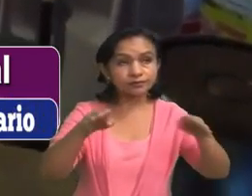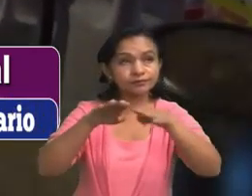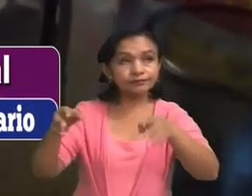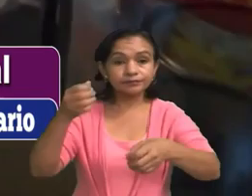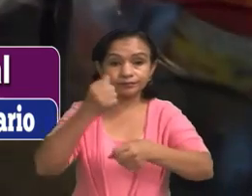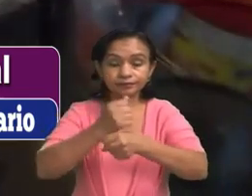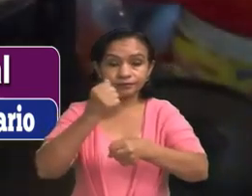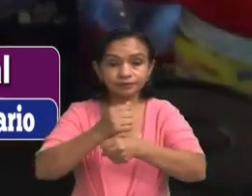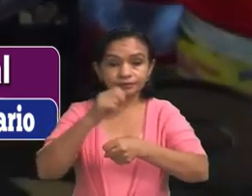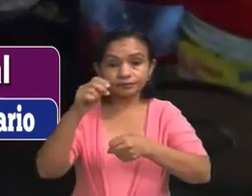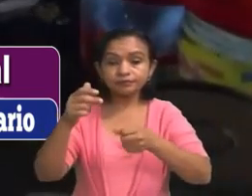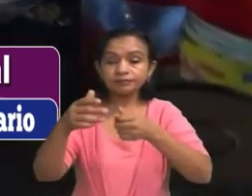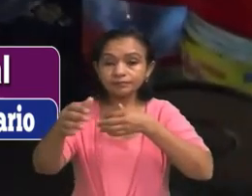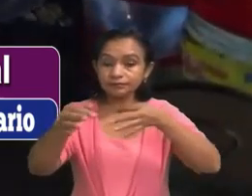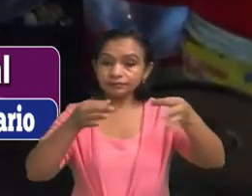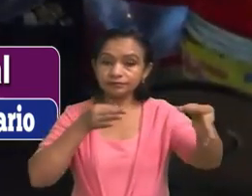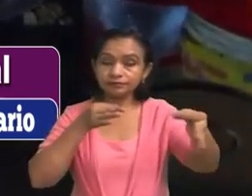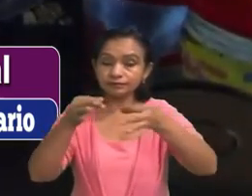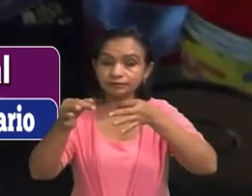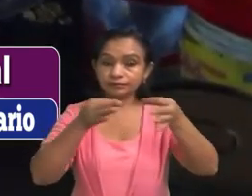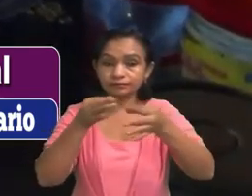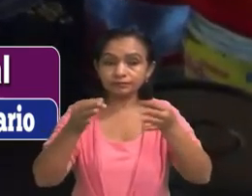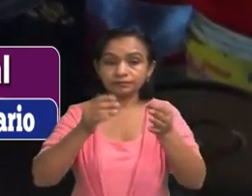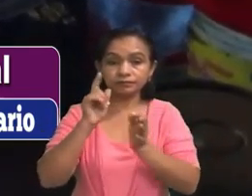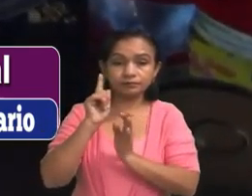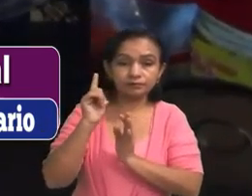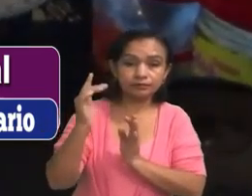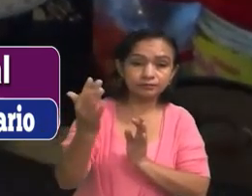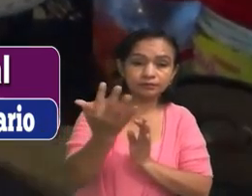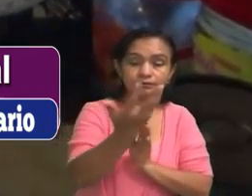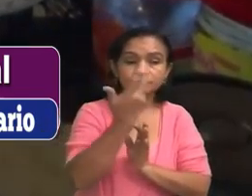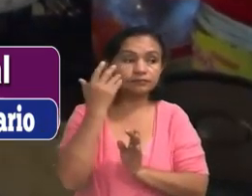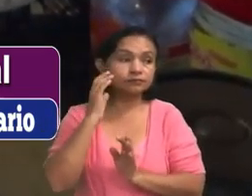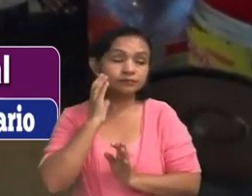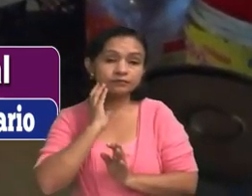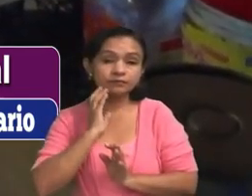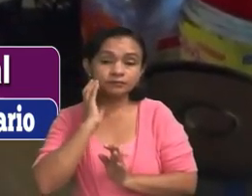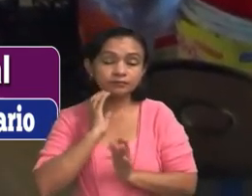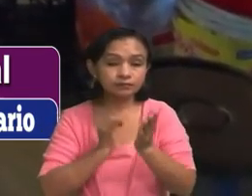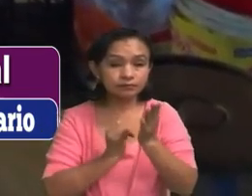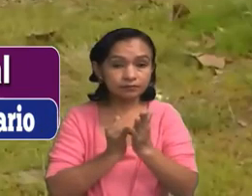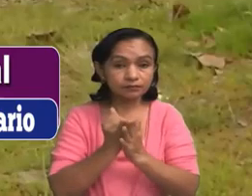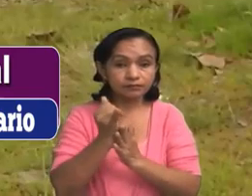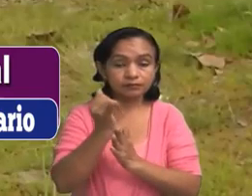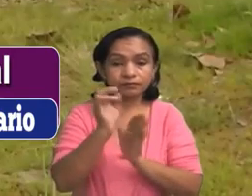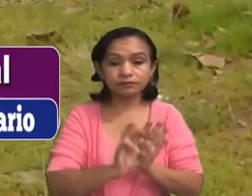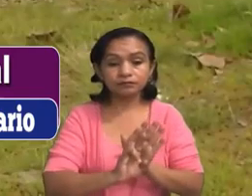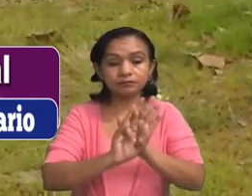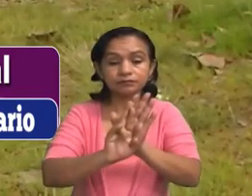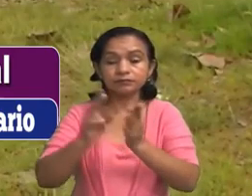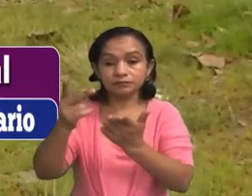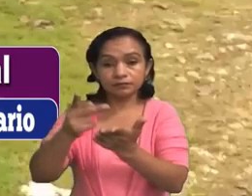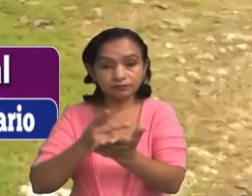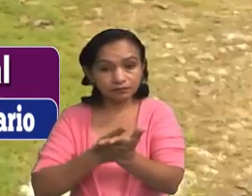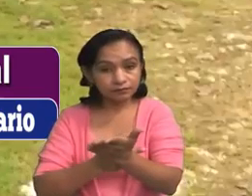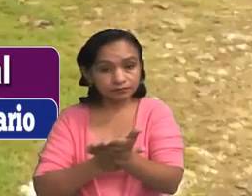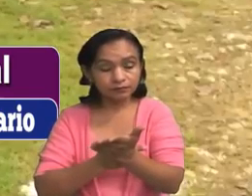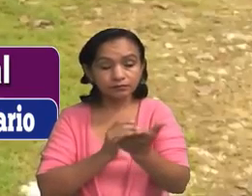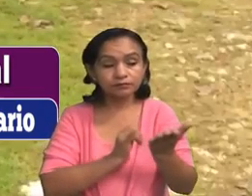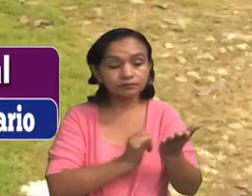estar exponiendo todas las experiencias, investigaciones, resultados de proyectos, resultados